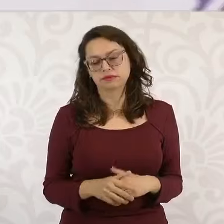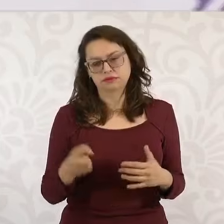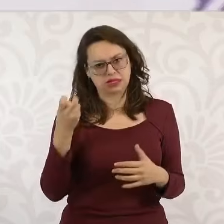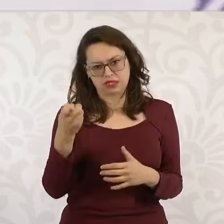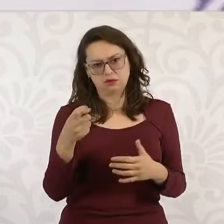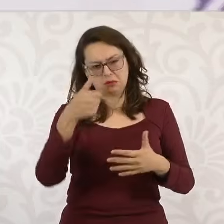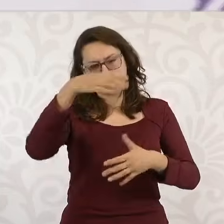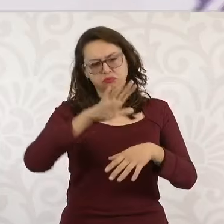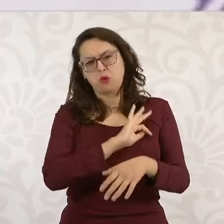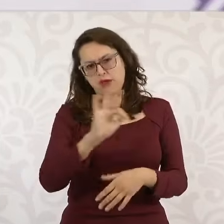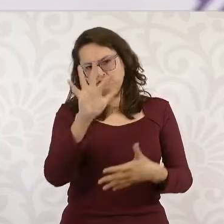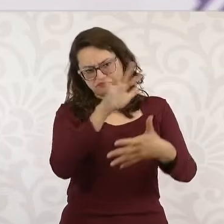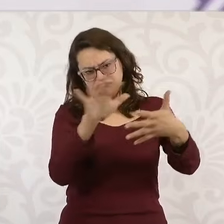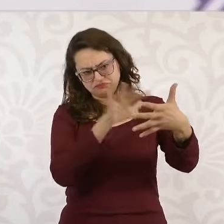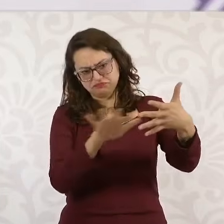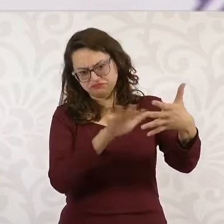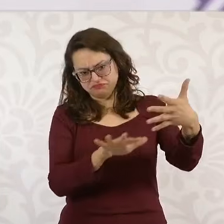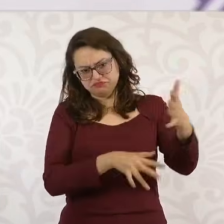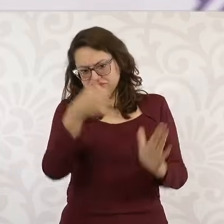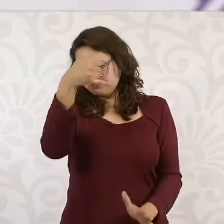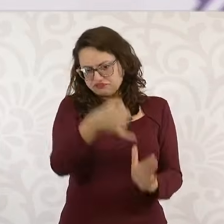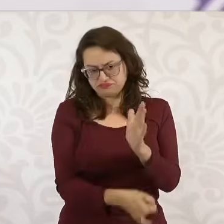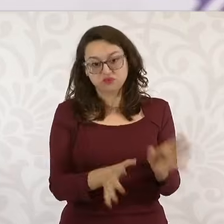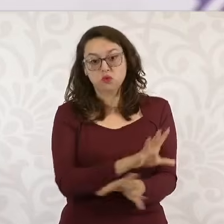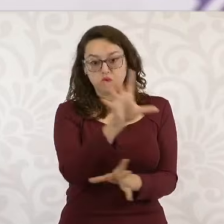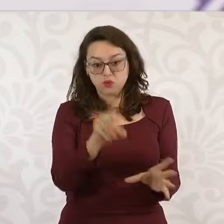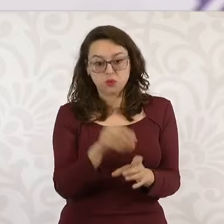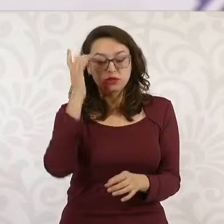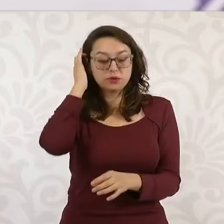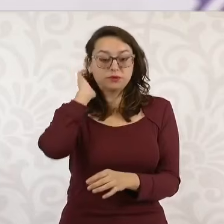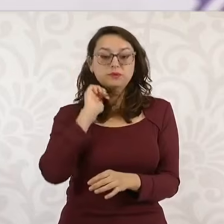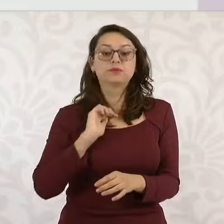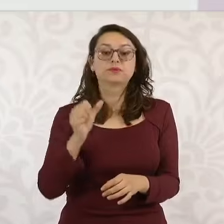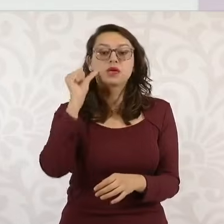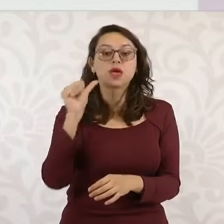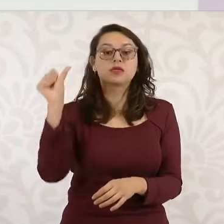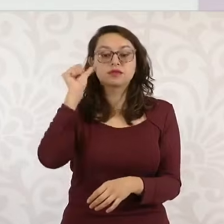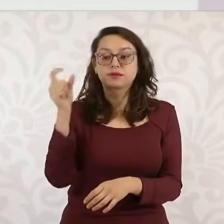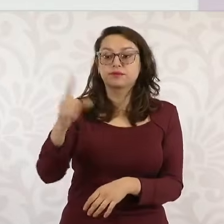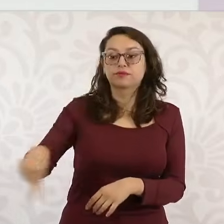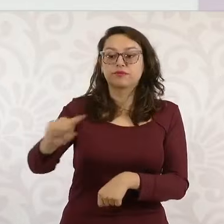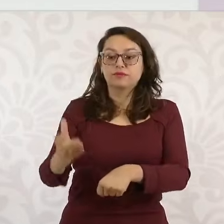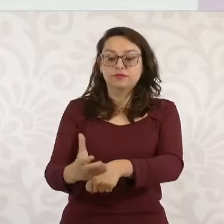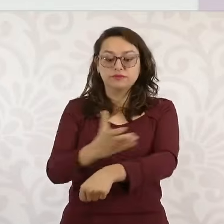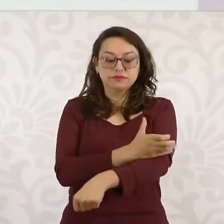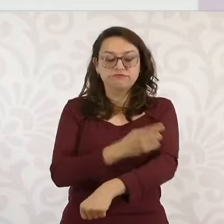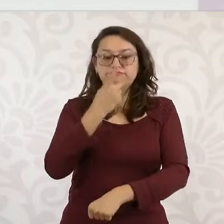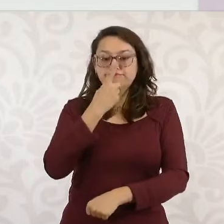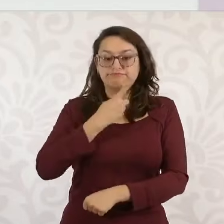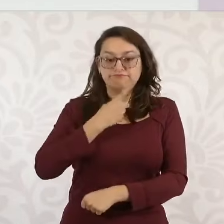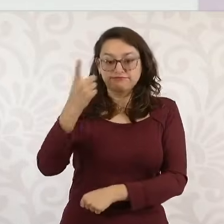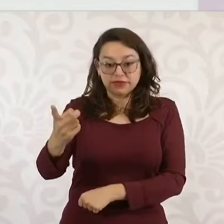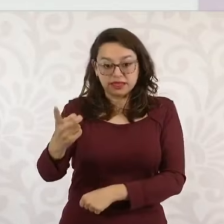es eso. Ayer les decía a los compañeros que yo